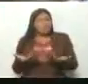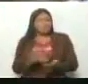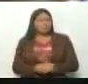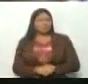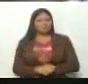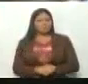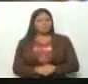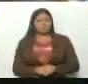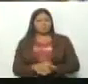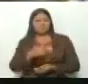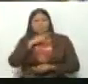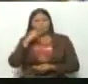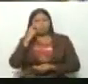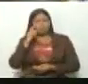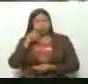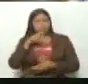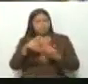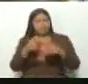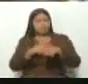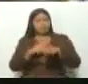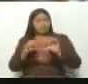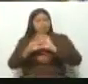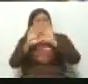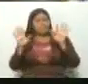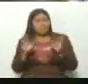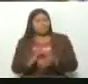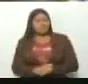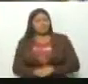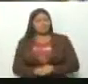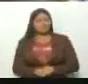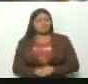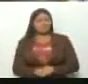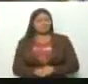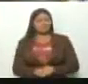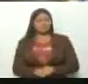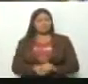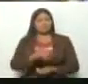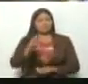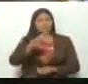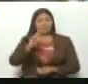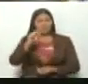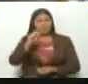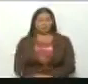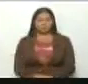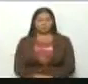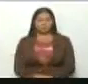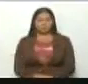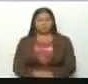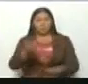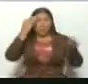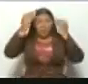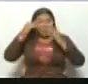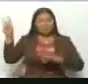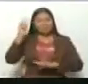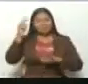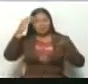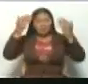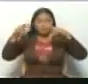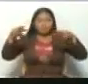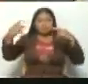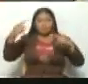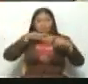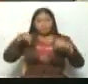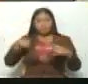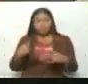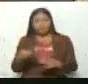con un tema sabrosito, divino para esta hora de la mañana, un free cover, Barranco Mix. Ya venimos. Hola, hola, Venezuela. Saludo a la audiencia que está